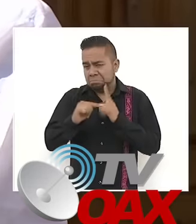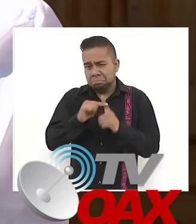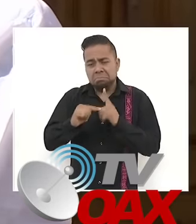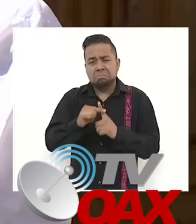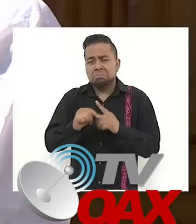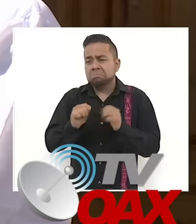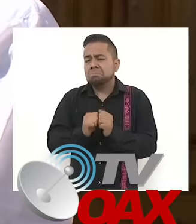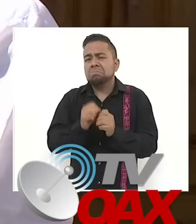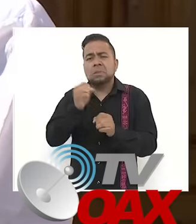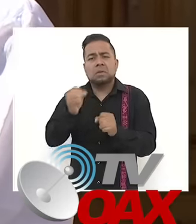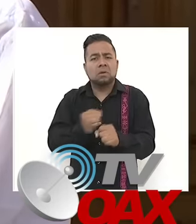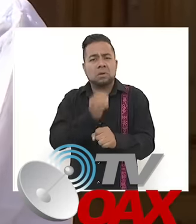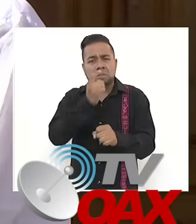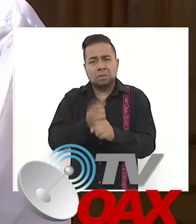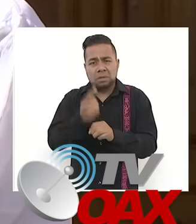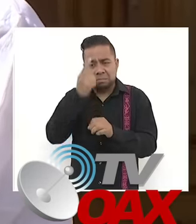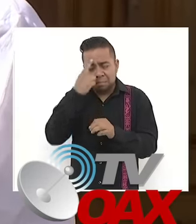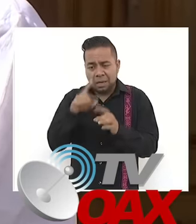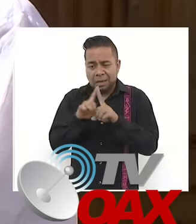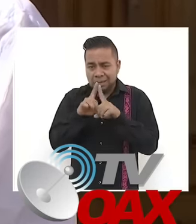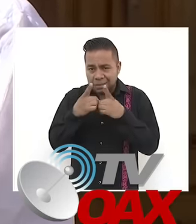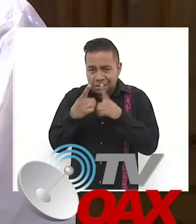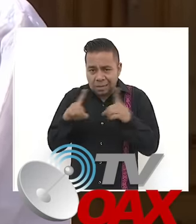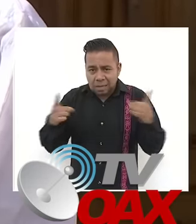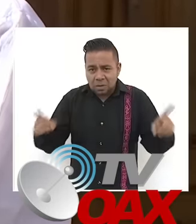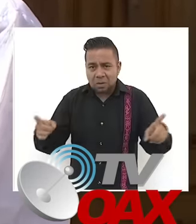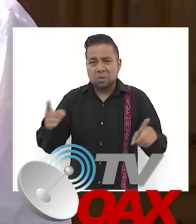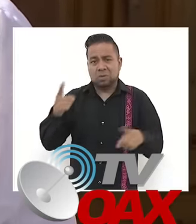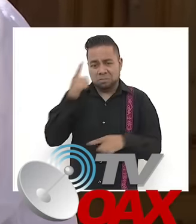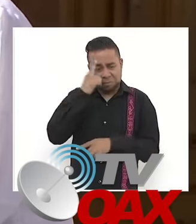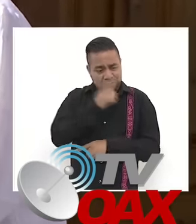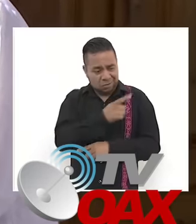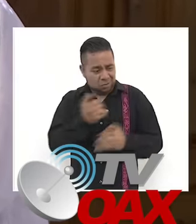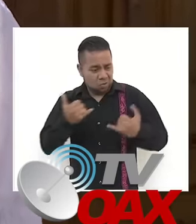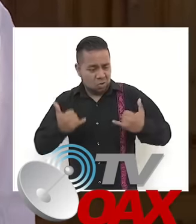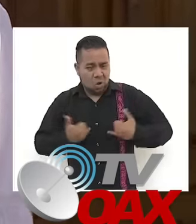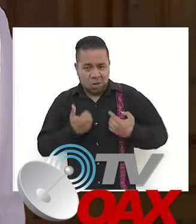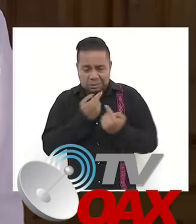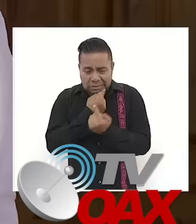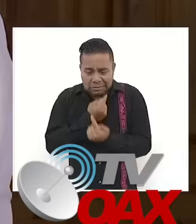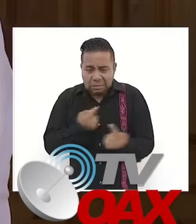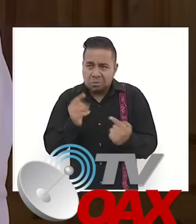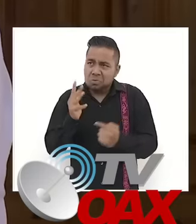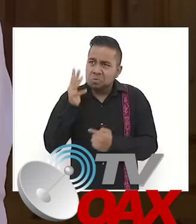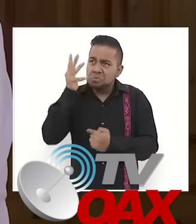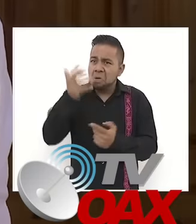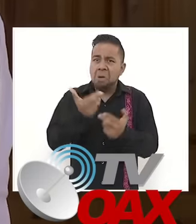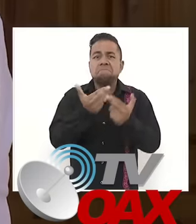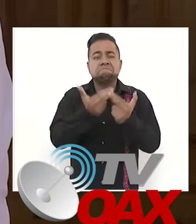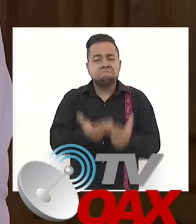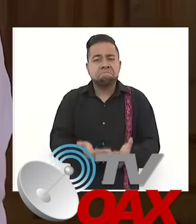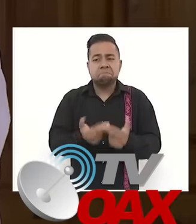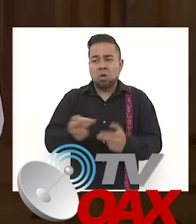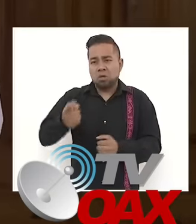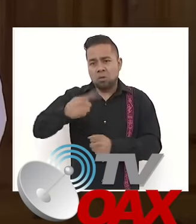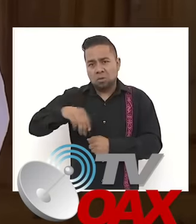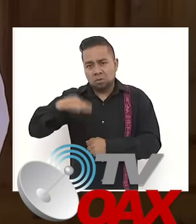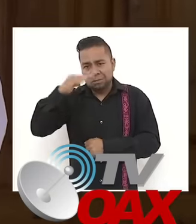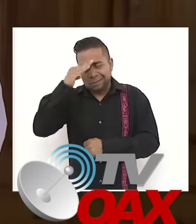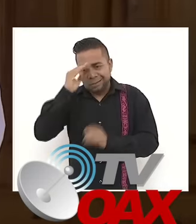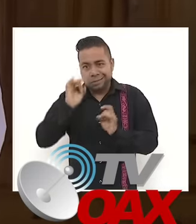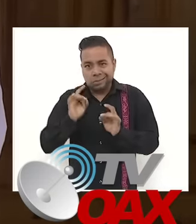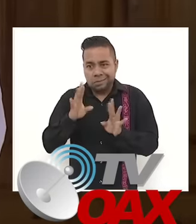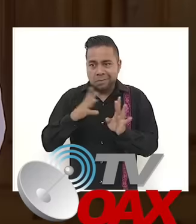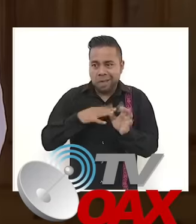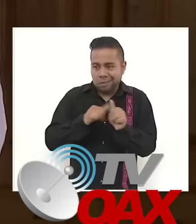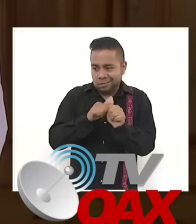posibilidades de desarrollo para las nuevas generaciones. Hay que pensar en los que vienen